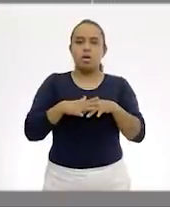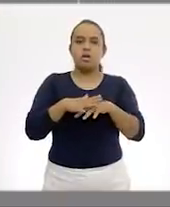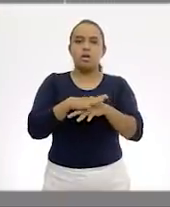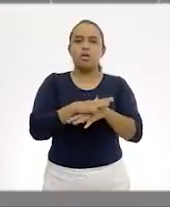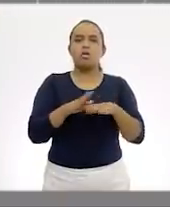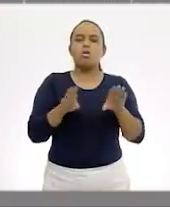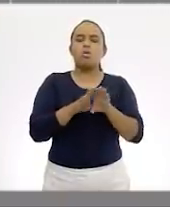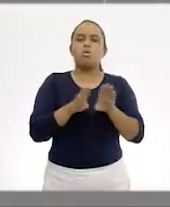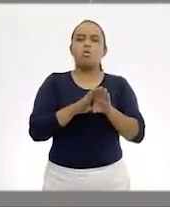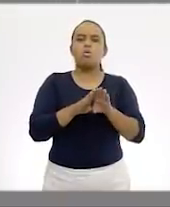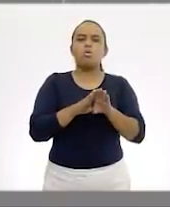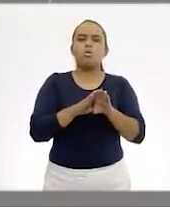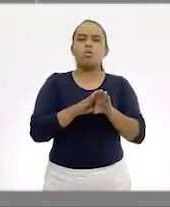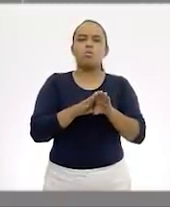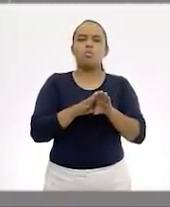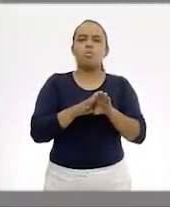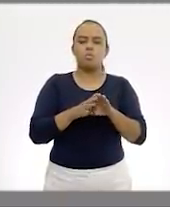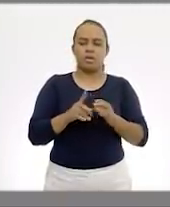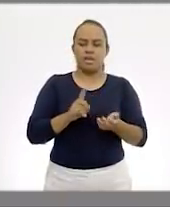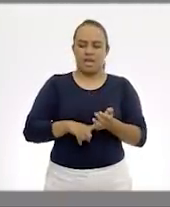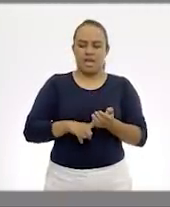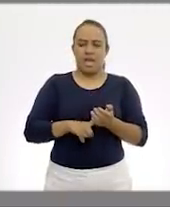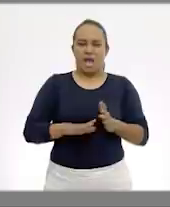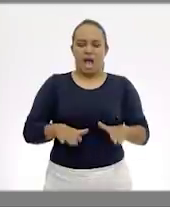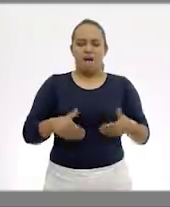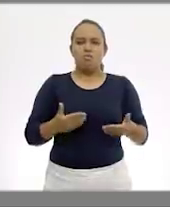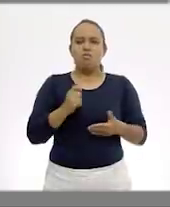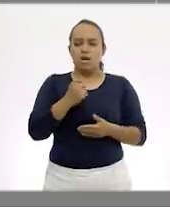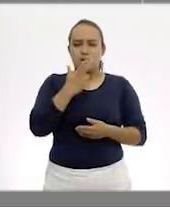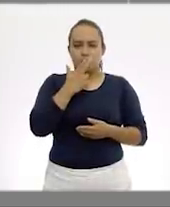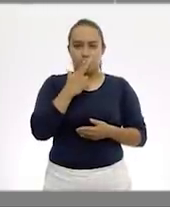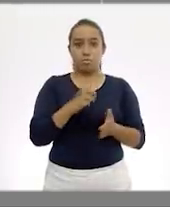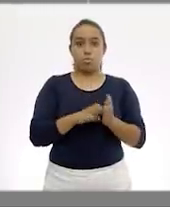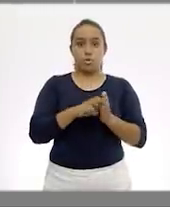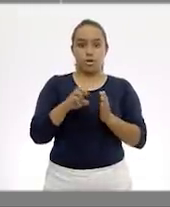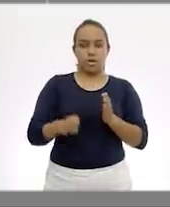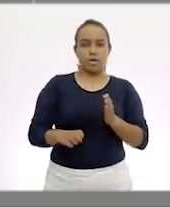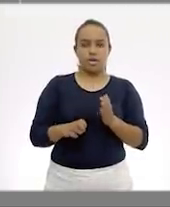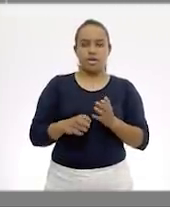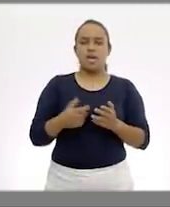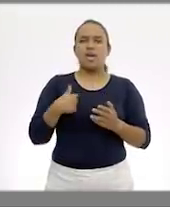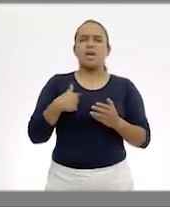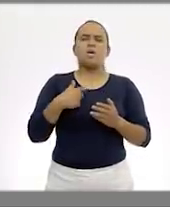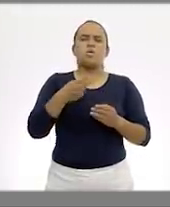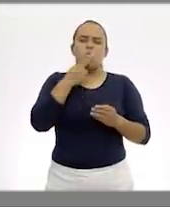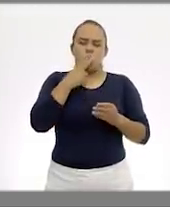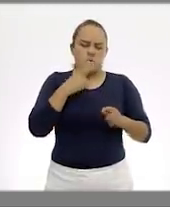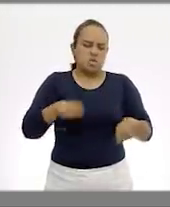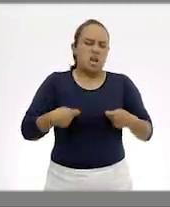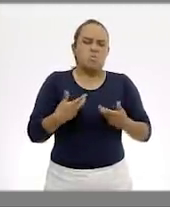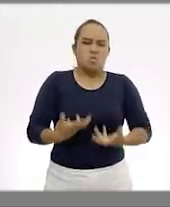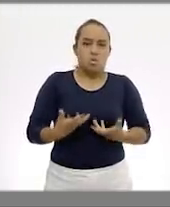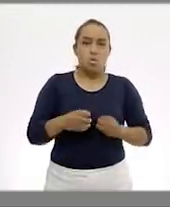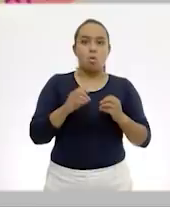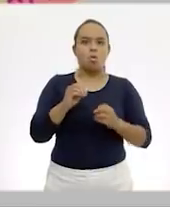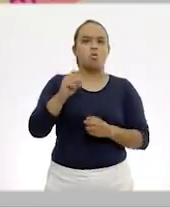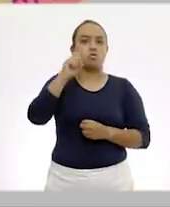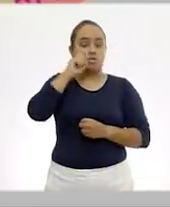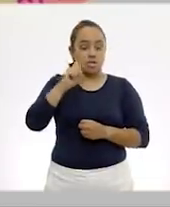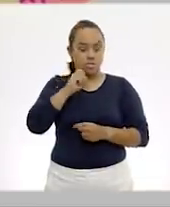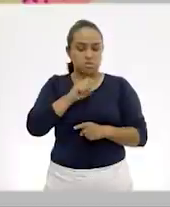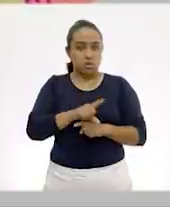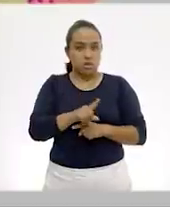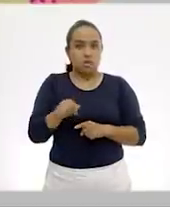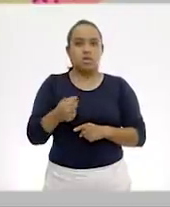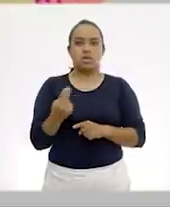medios con agentes externos. Por ejemplo, el dejarte una prenda mojada, el después de tener relaciones,